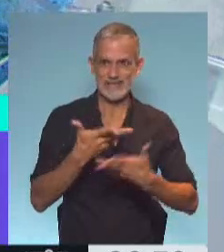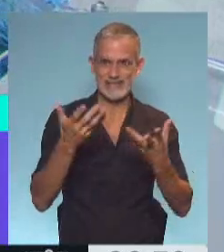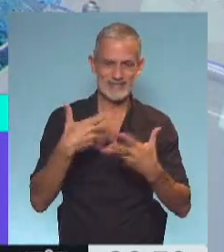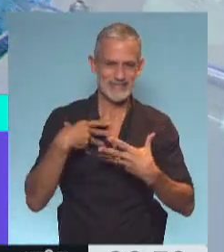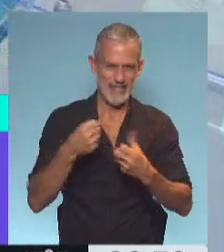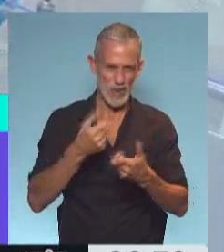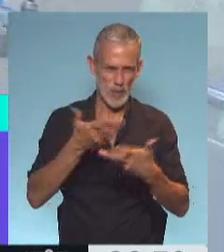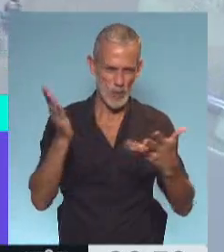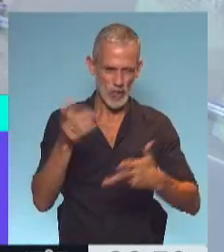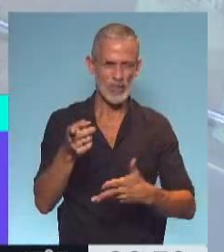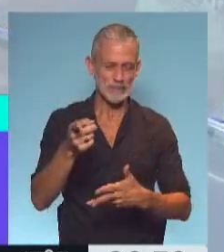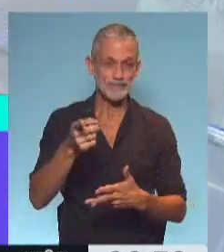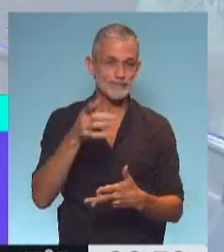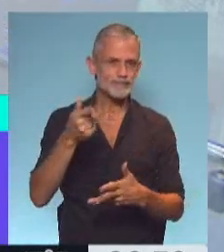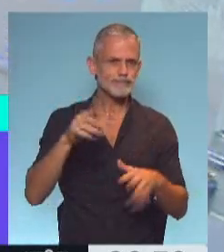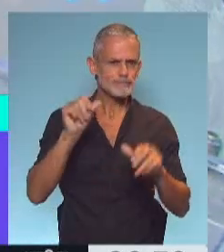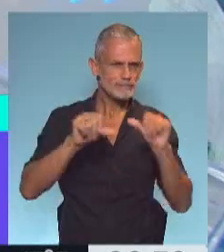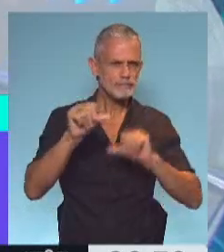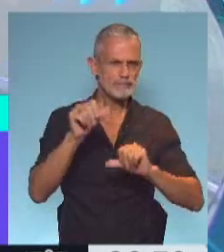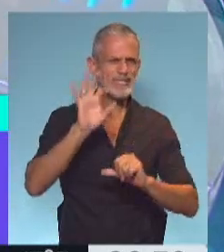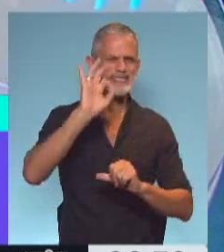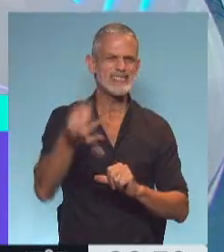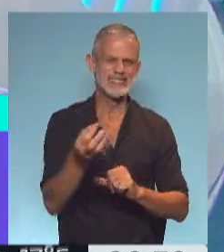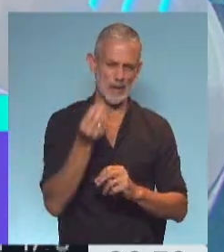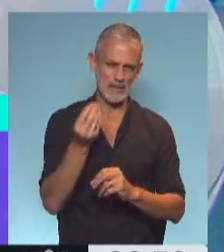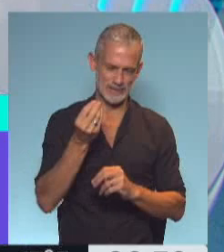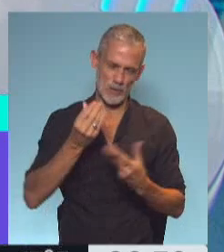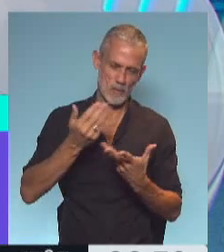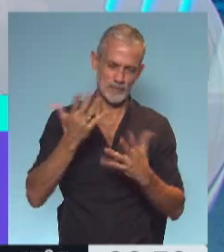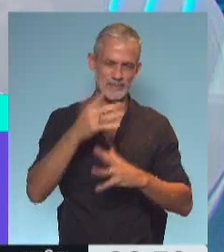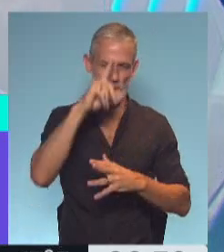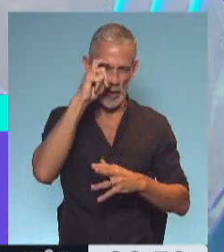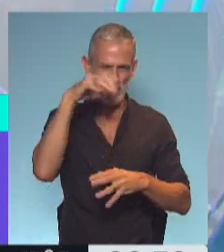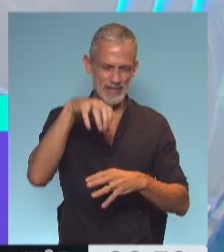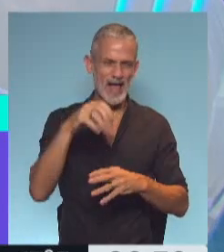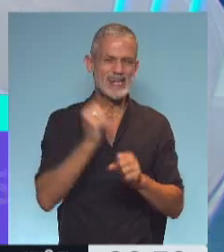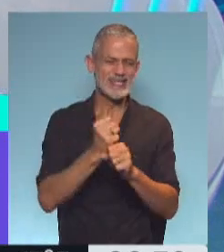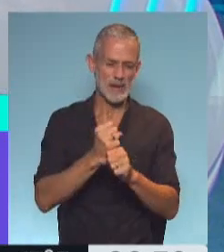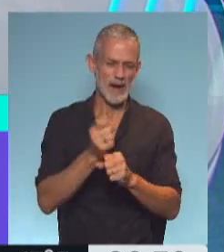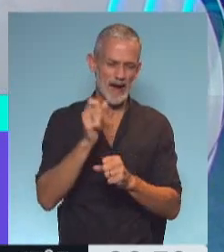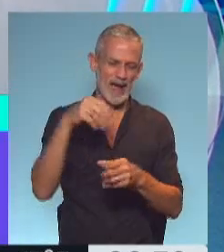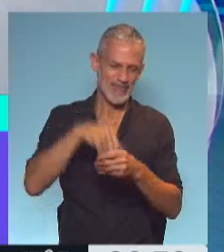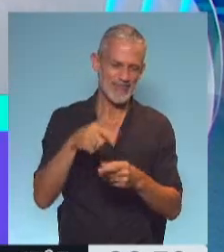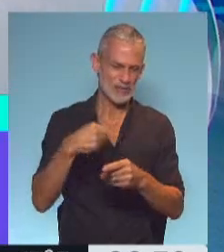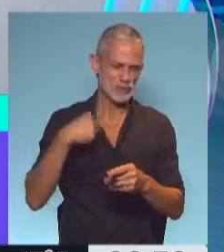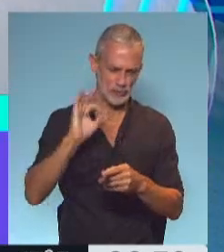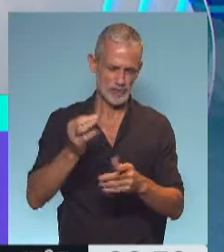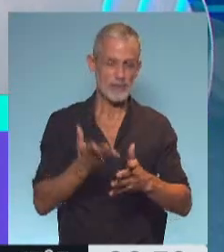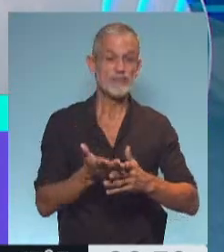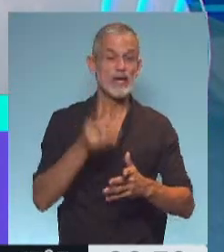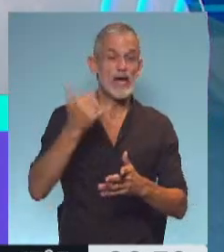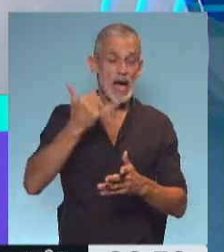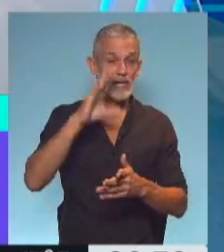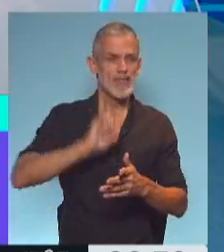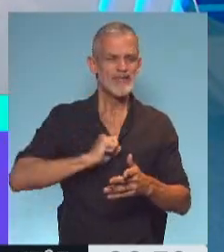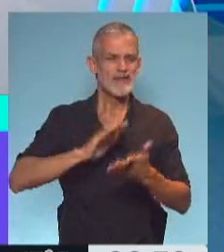sí. y sé en ciencia cierta lo que sienten los médicos que trabajan en hospital y la pasión que le ponen. Tienen un nuevo